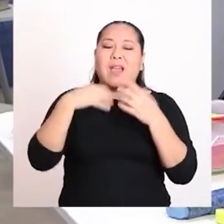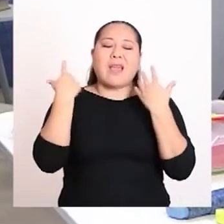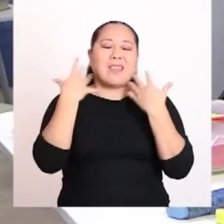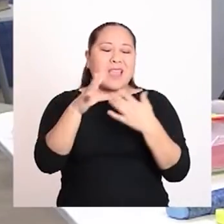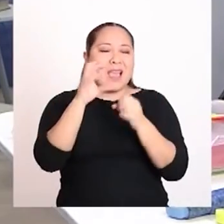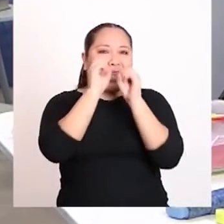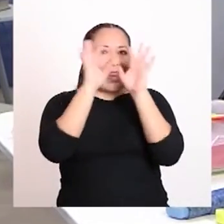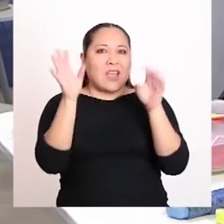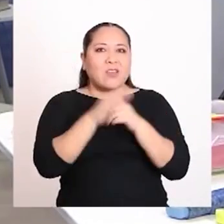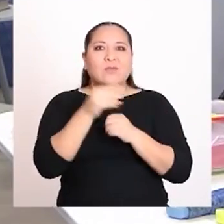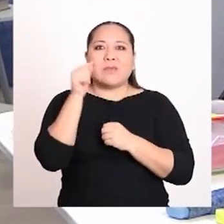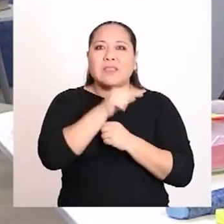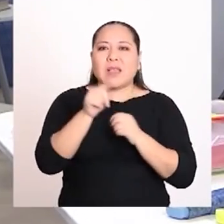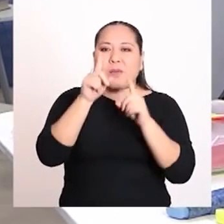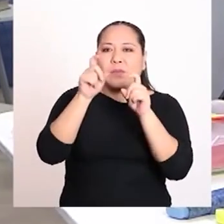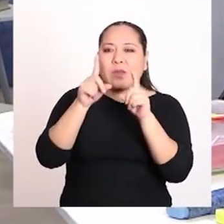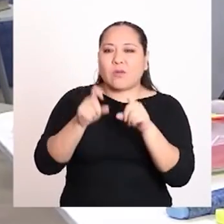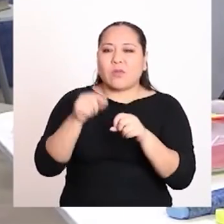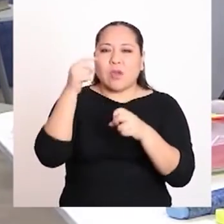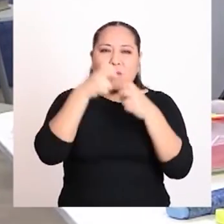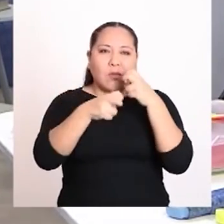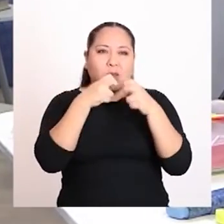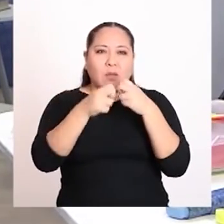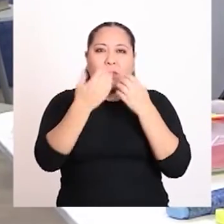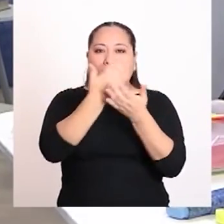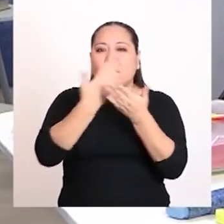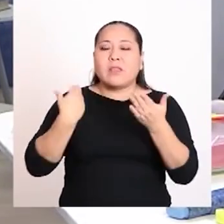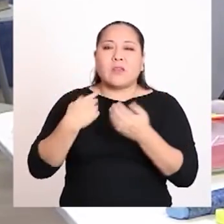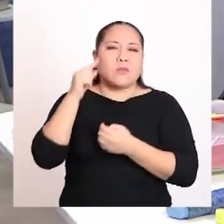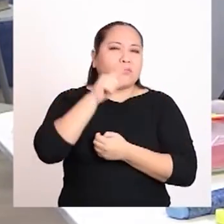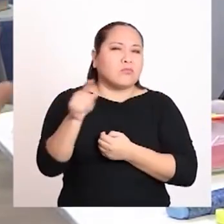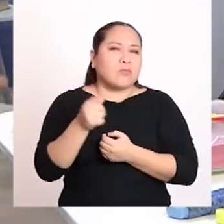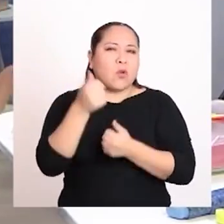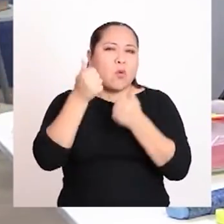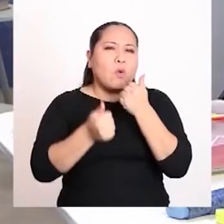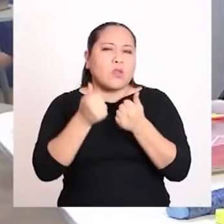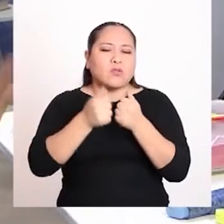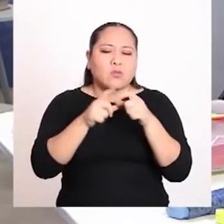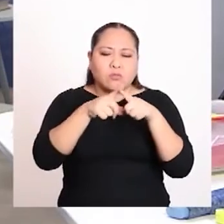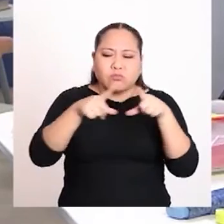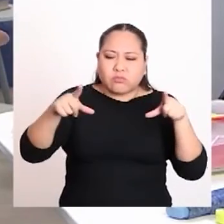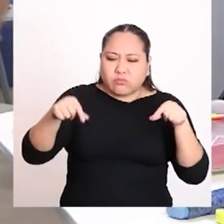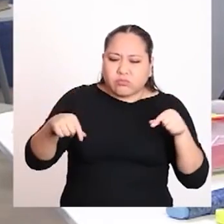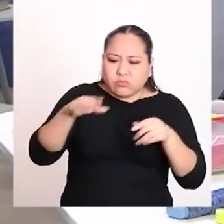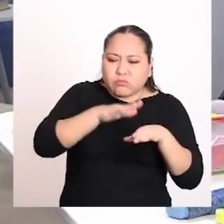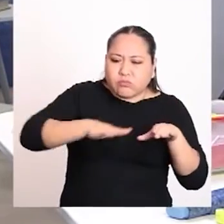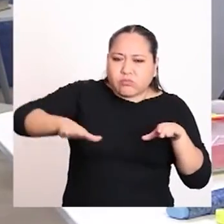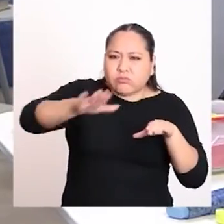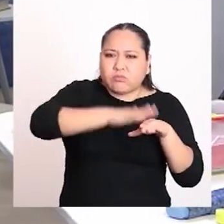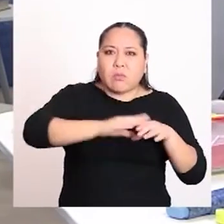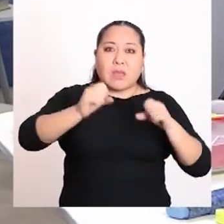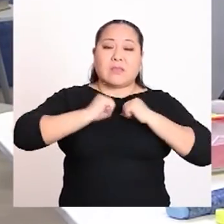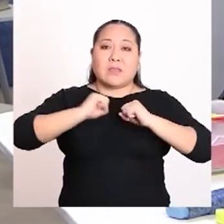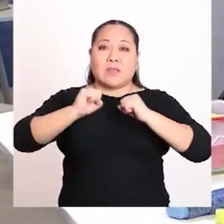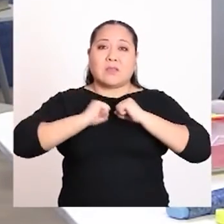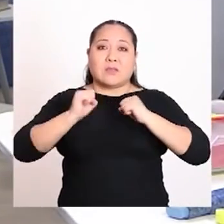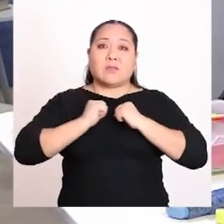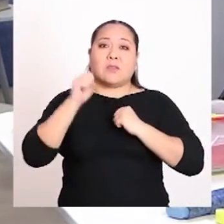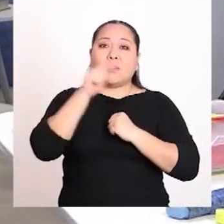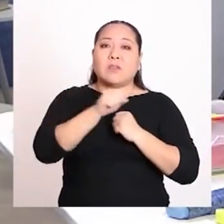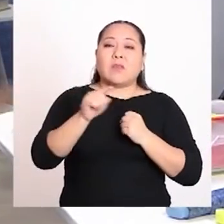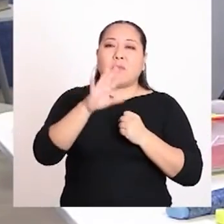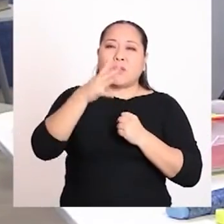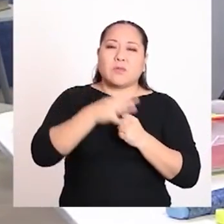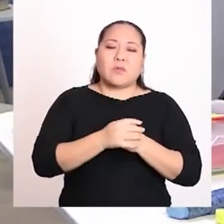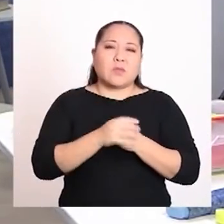mayor claridad. Entonces, a la pregunta del problema que teníamos con María José, ¿cuáles serán las dimensiones de la superficie destinada para hacer ejercicios si debe